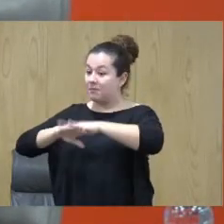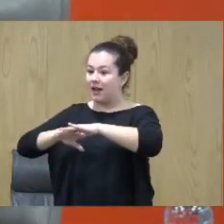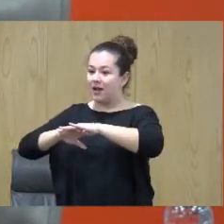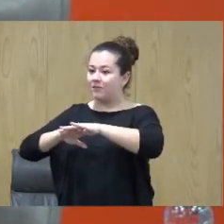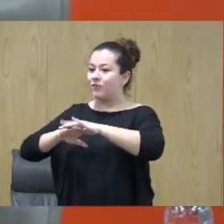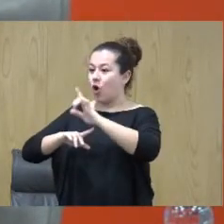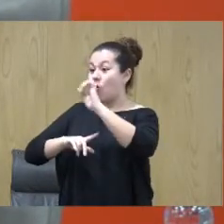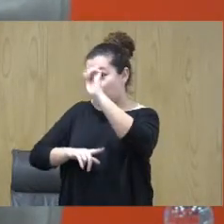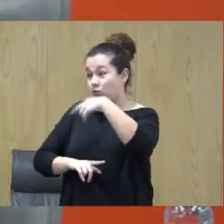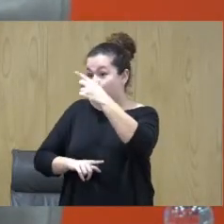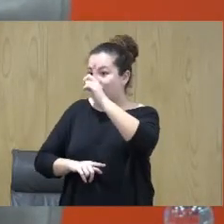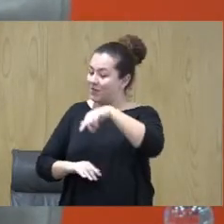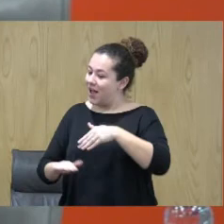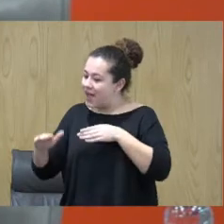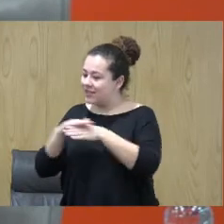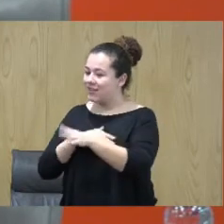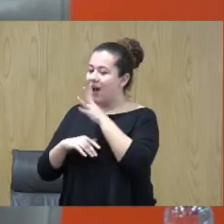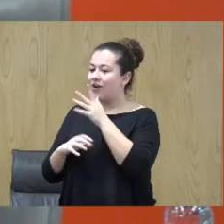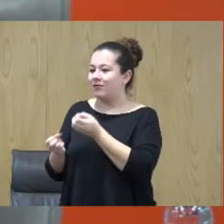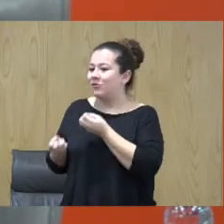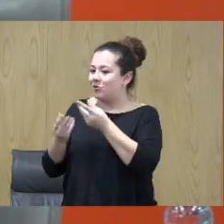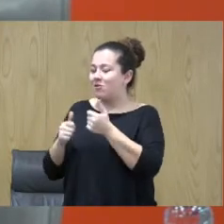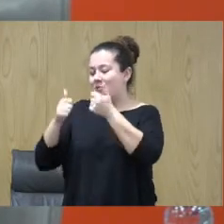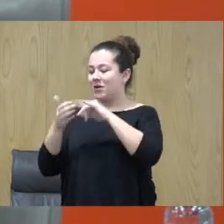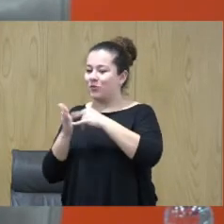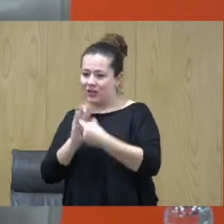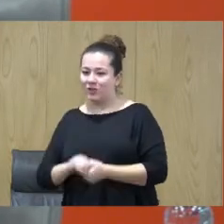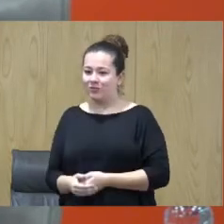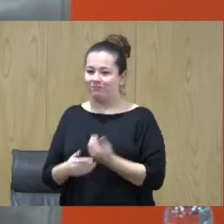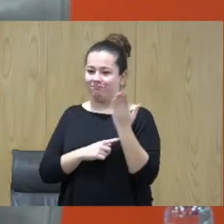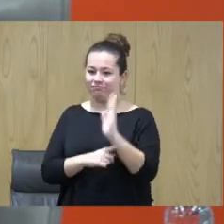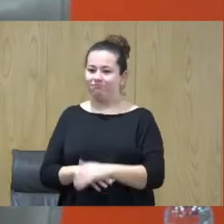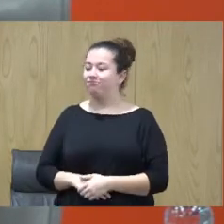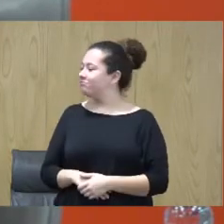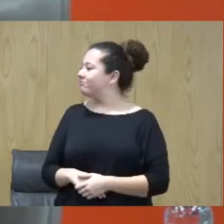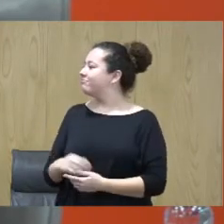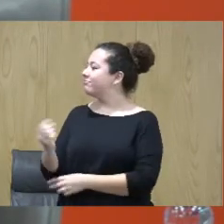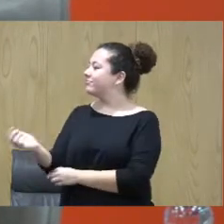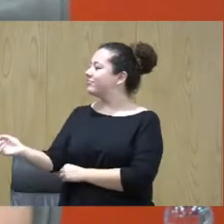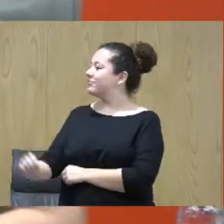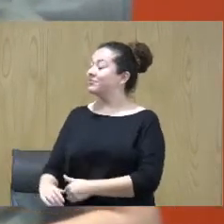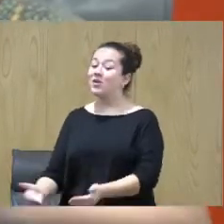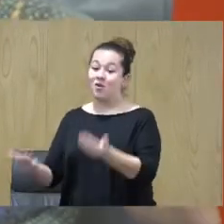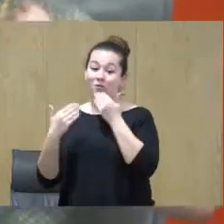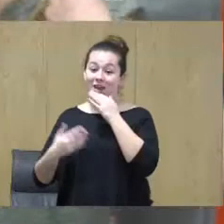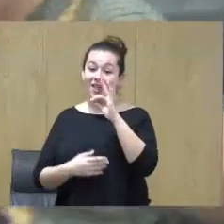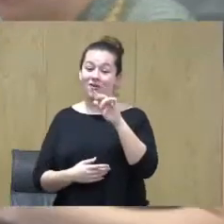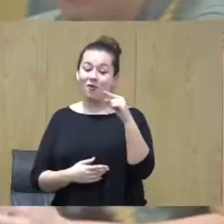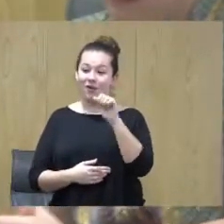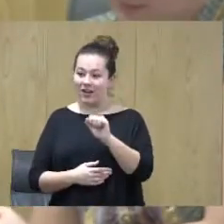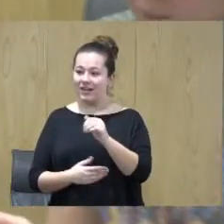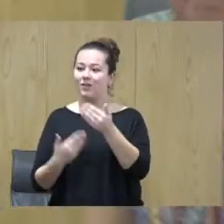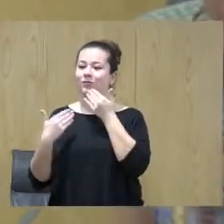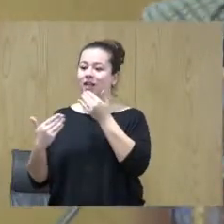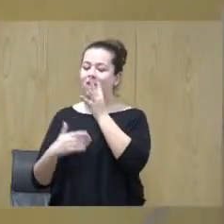sea accesible. Y ahora os contamos un poquito más este proyecto en concreto al que nos están apoyando. Muchas gracias, Olga, y muchas